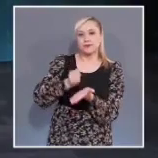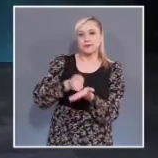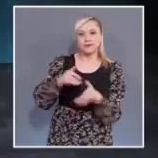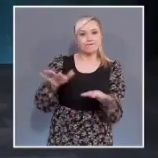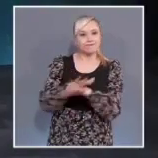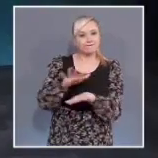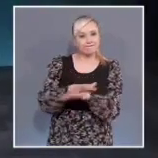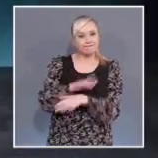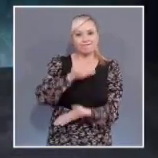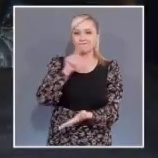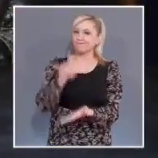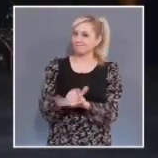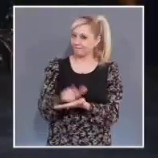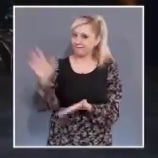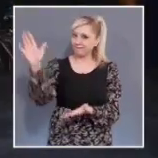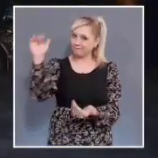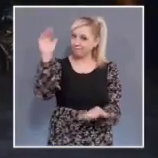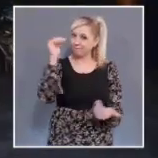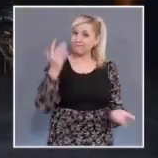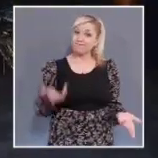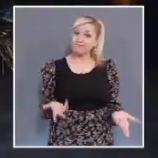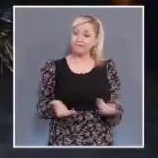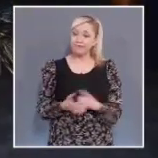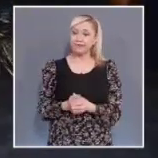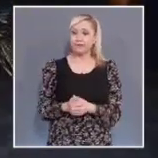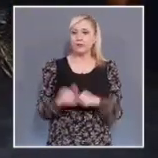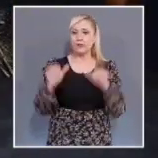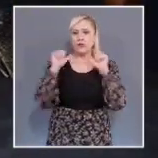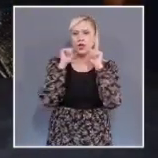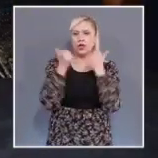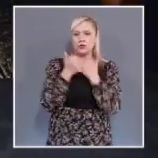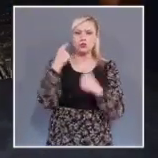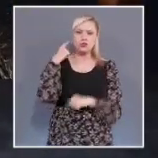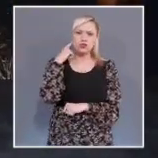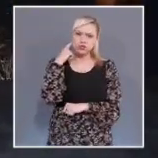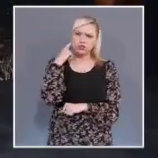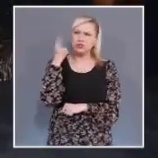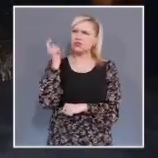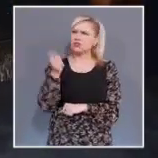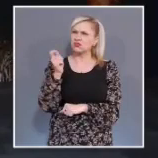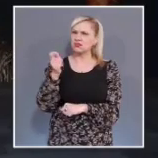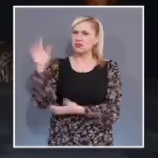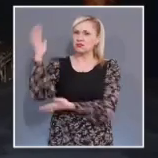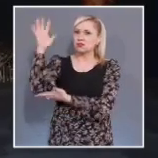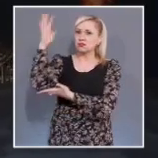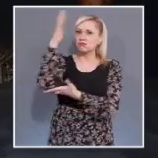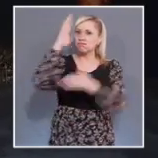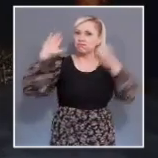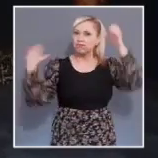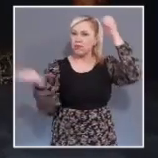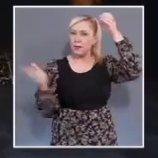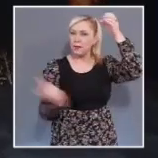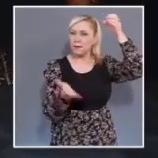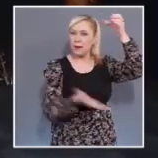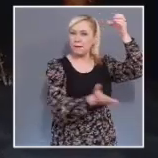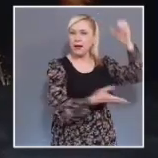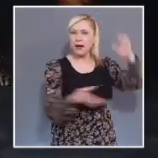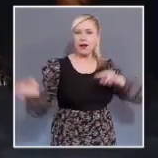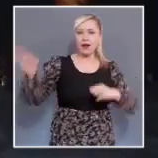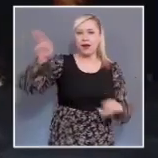Organizaciones de la sociedad civil denunciaron que la tala ilegal en la Sierra Tarahumara está provocando el